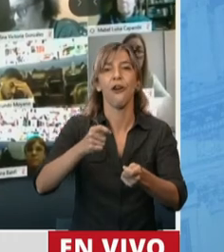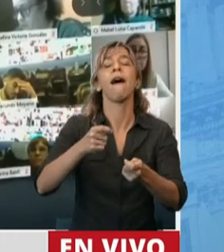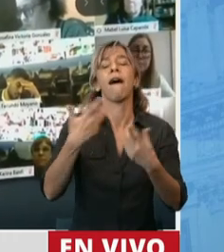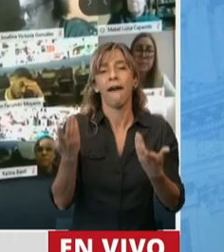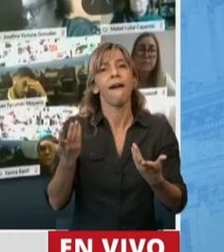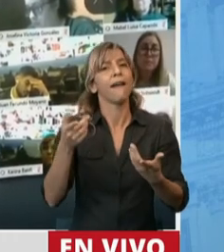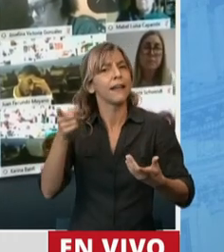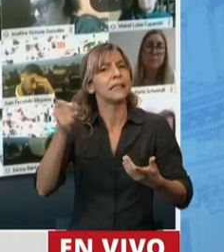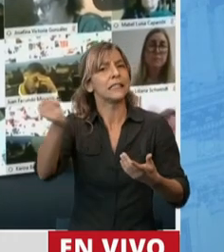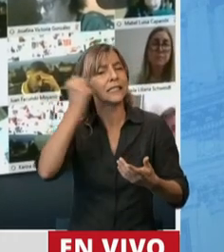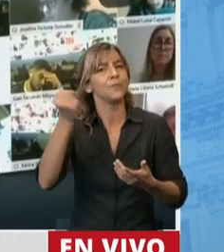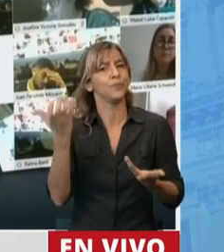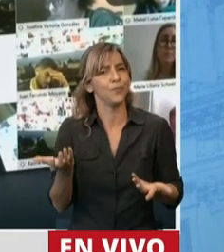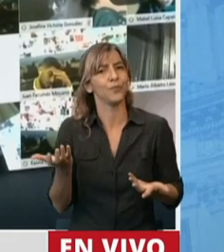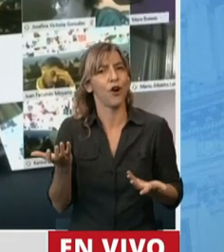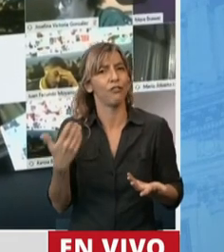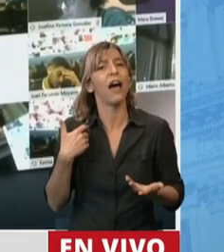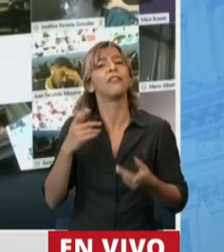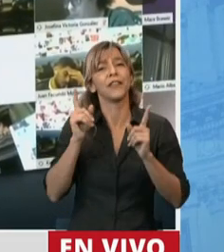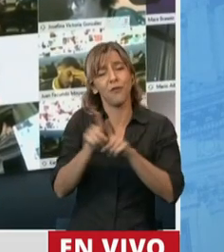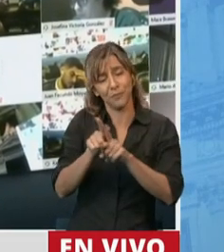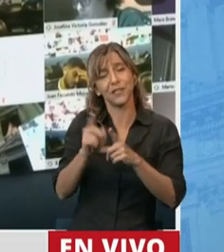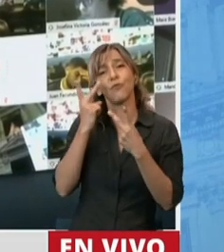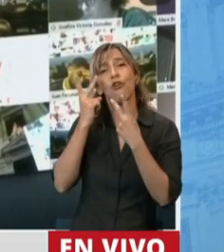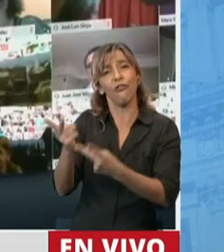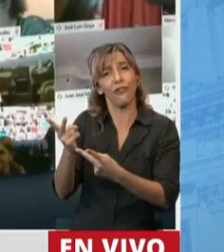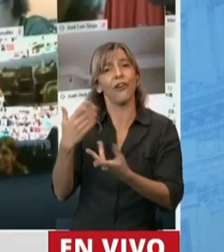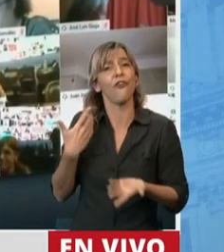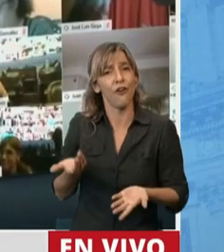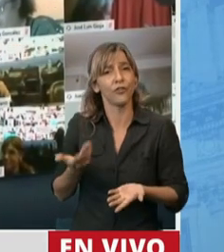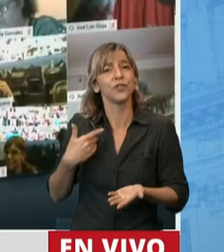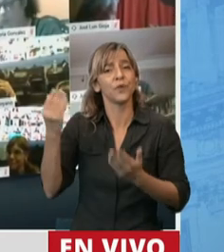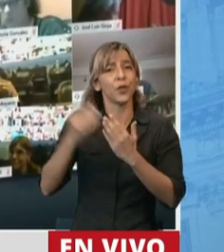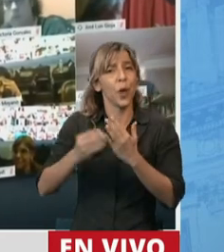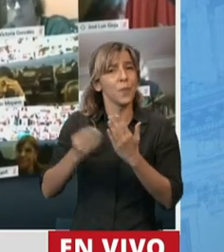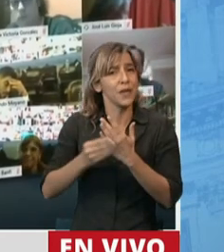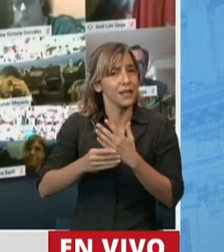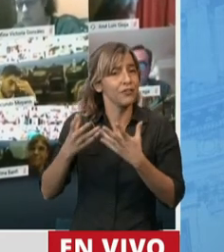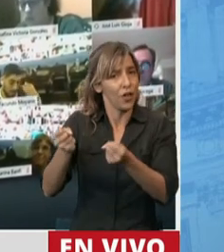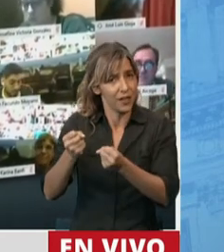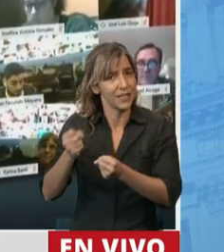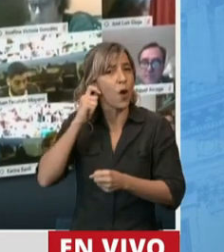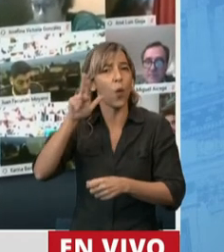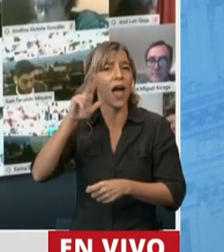al actual ministro de Salud de la Argentina, el doctor Ginés González García, y a todo su equipo,